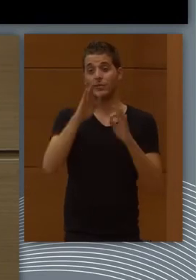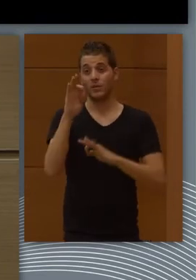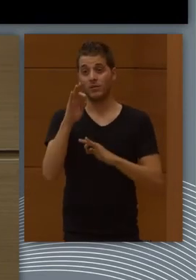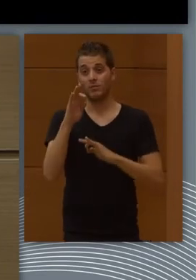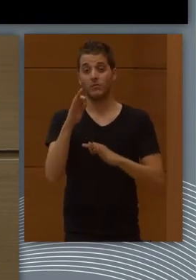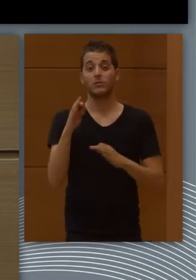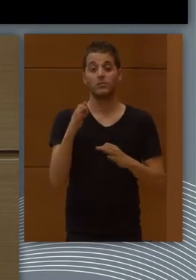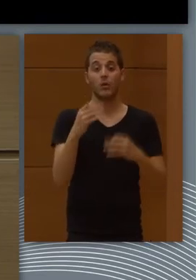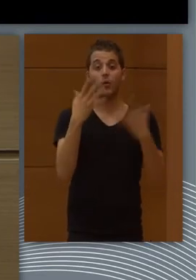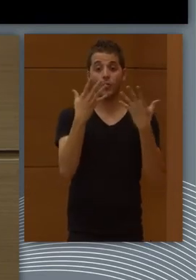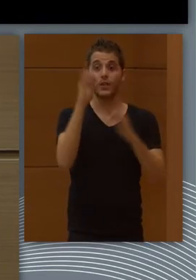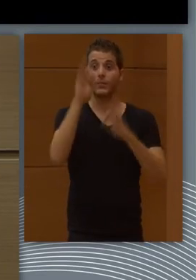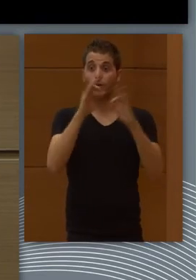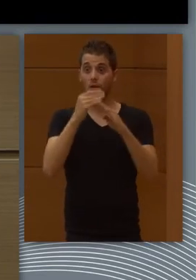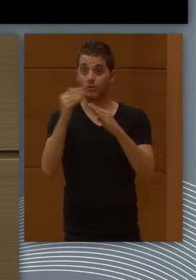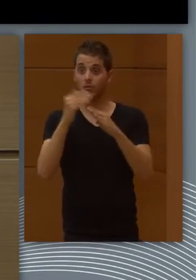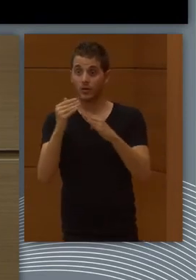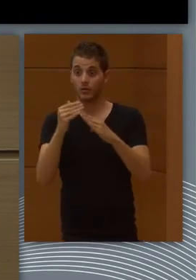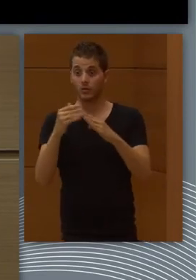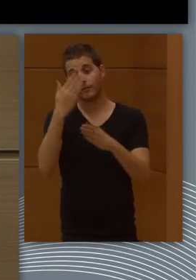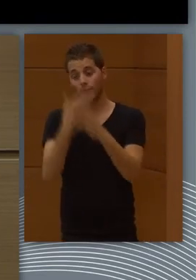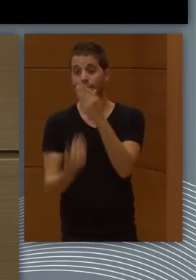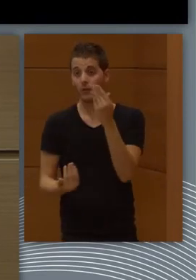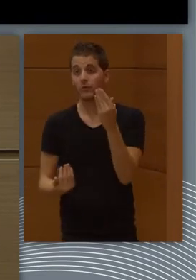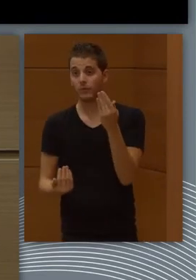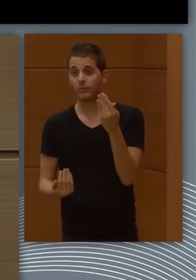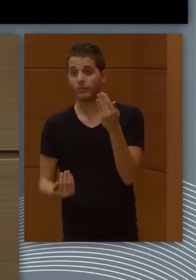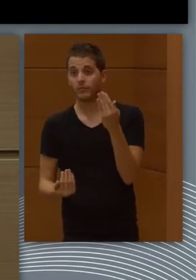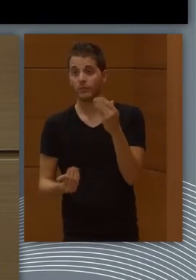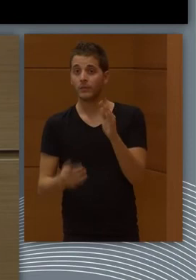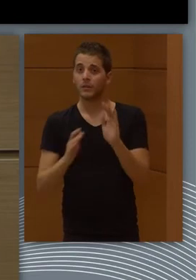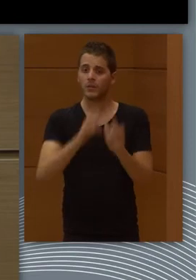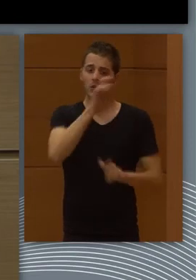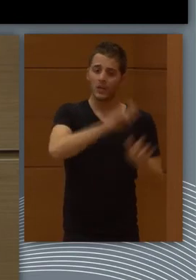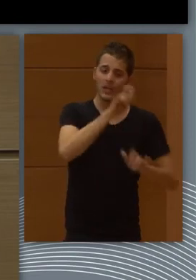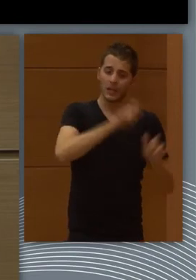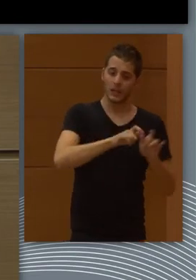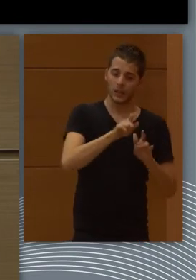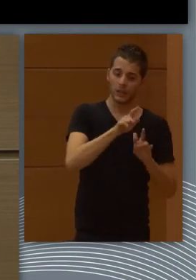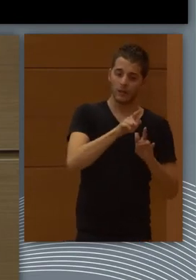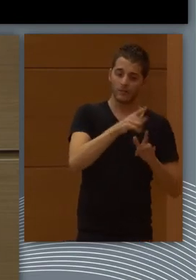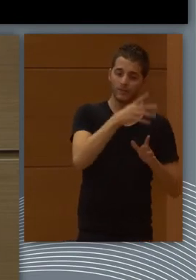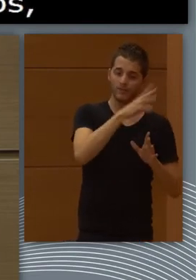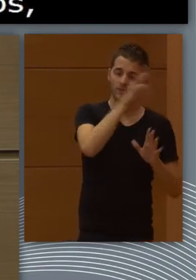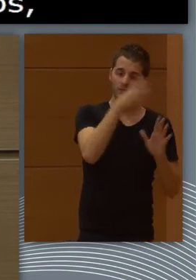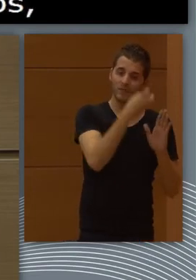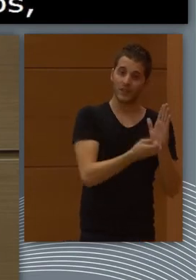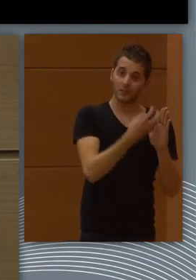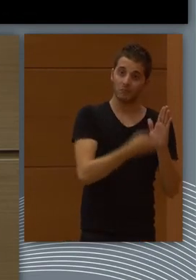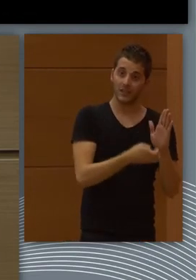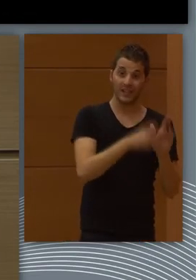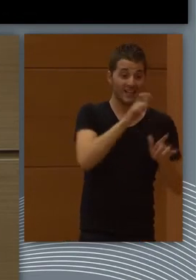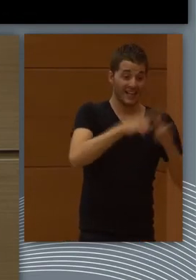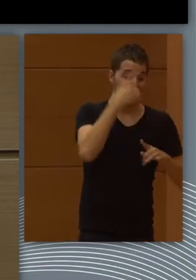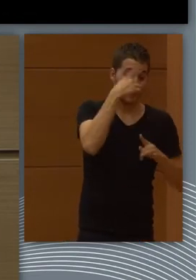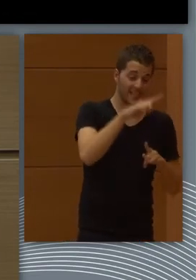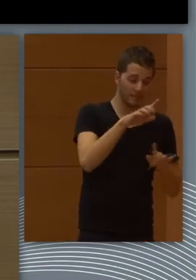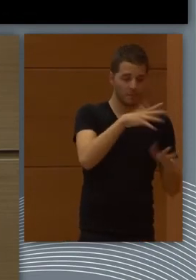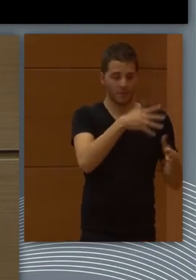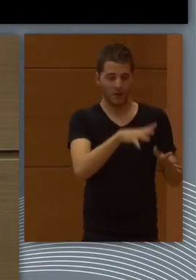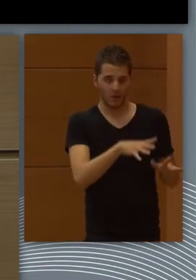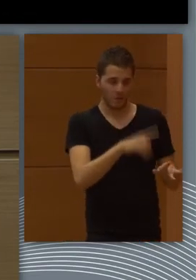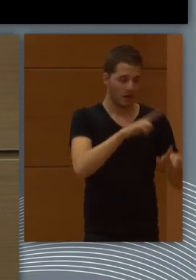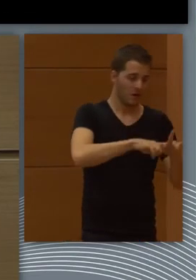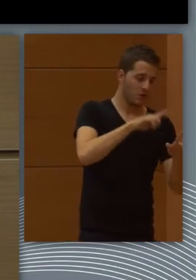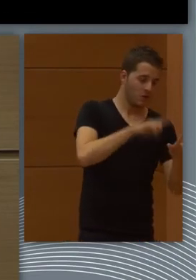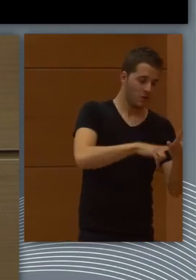cual pues fallamos por encima de unos umbrales. Pero la gente ha hecho suyo el sistema, es decir, la gente sabe más o menos cuándo falla, sabe que casi